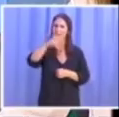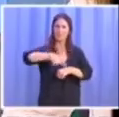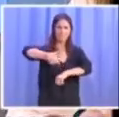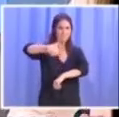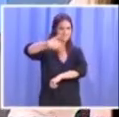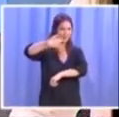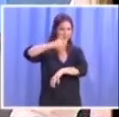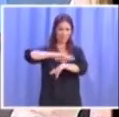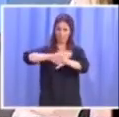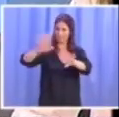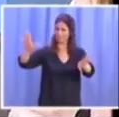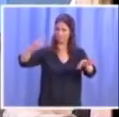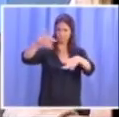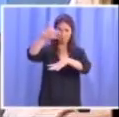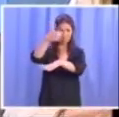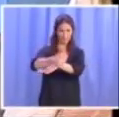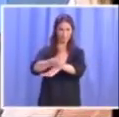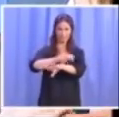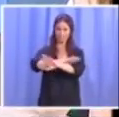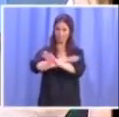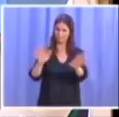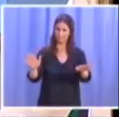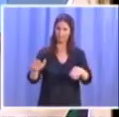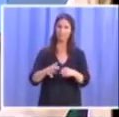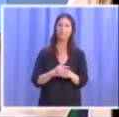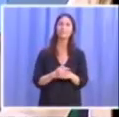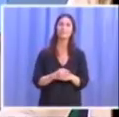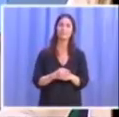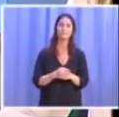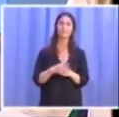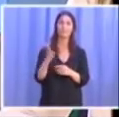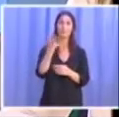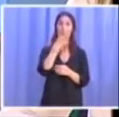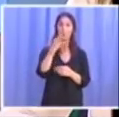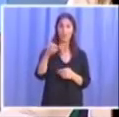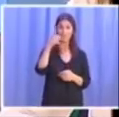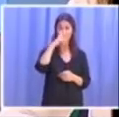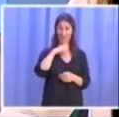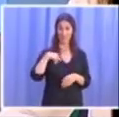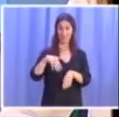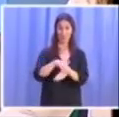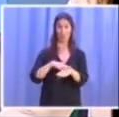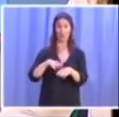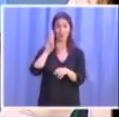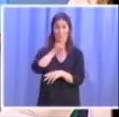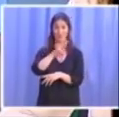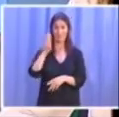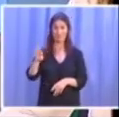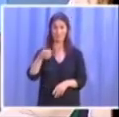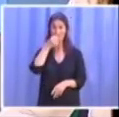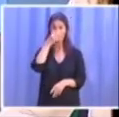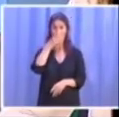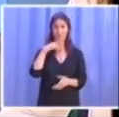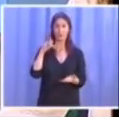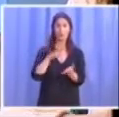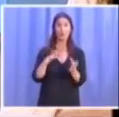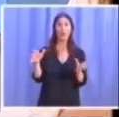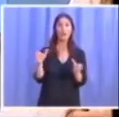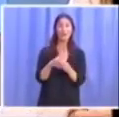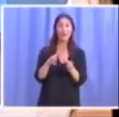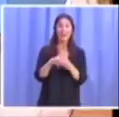clavado, clavadísimo. Claro, no me dé ni un segundo. Bien, tras 40 años de gobierno del PP y del PSOE, Granada se